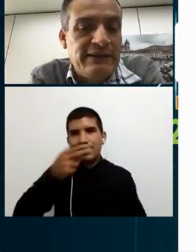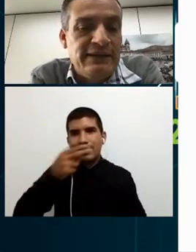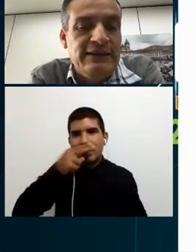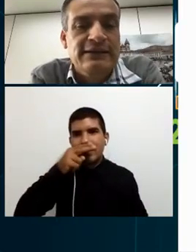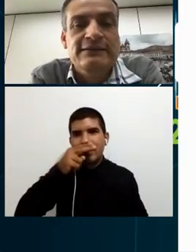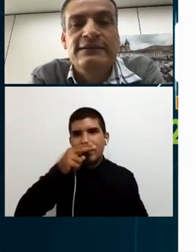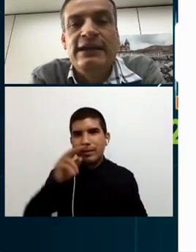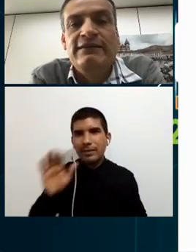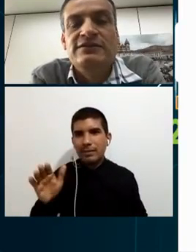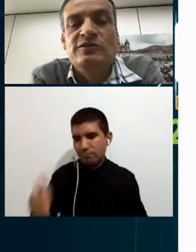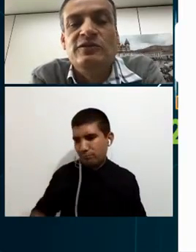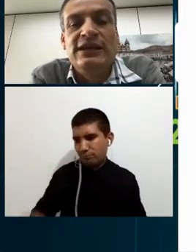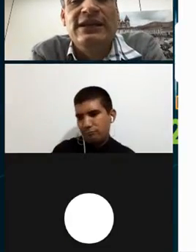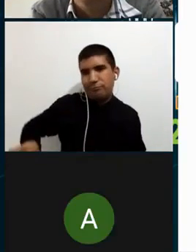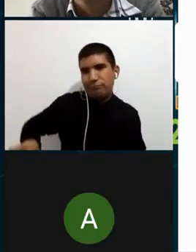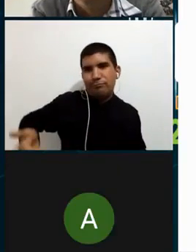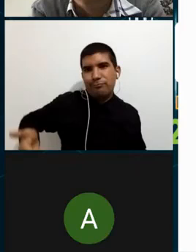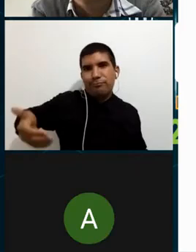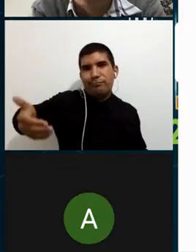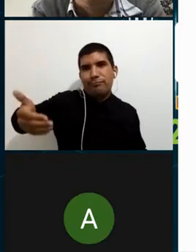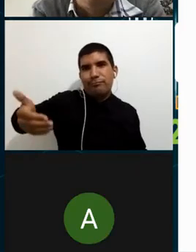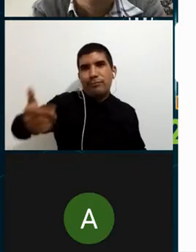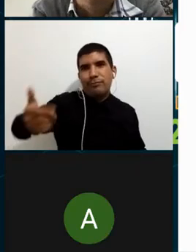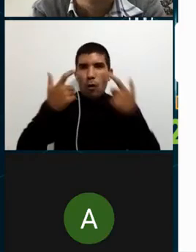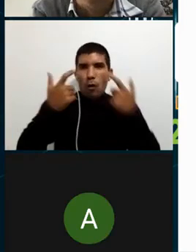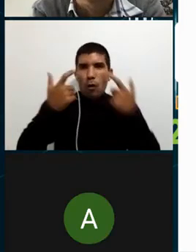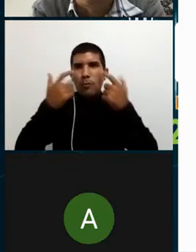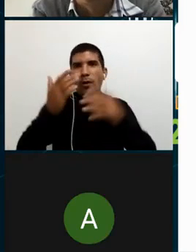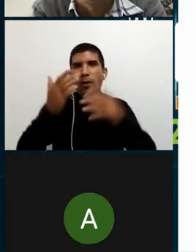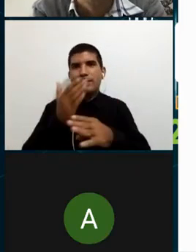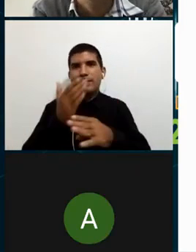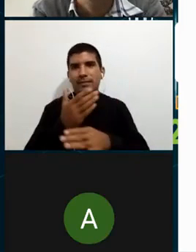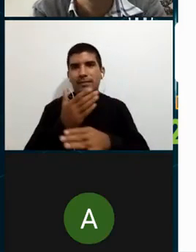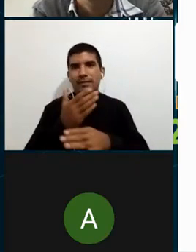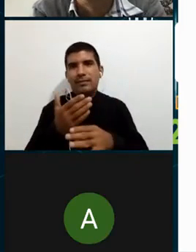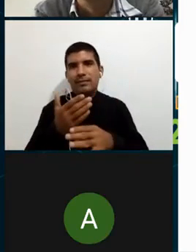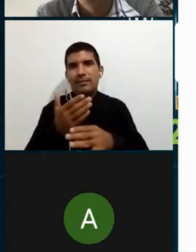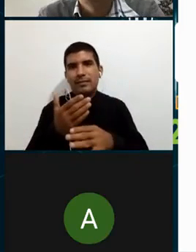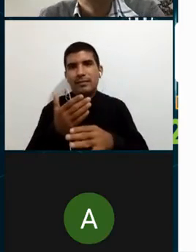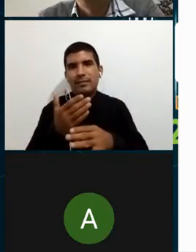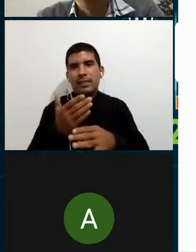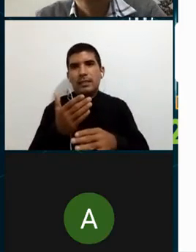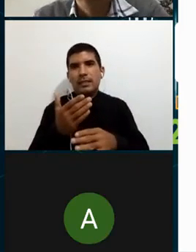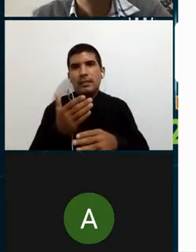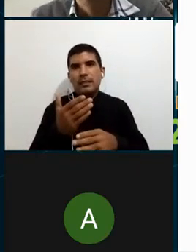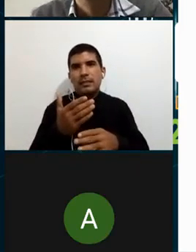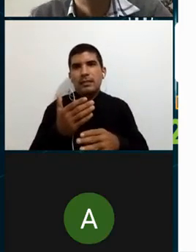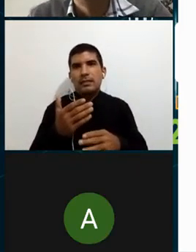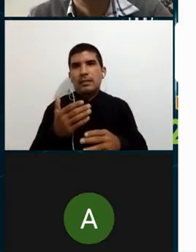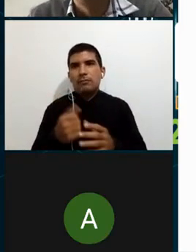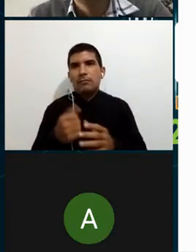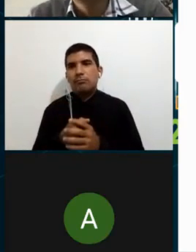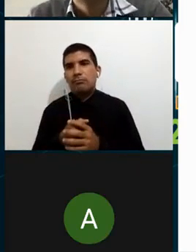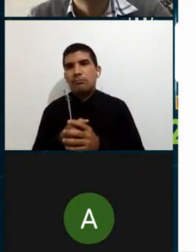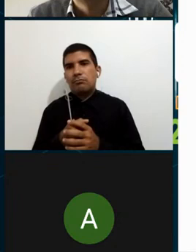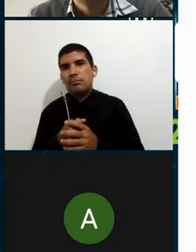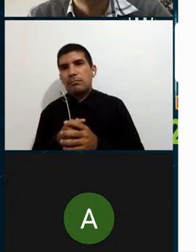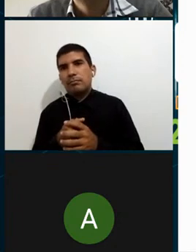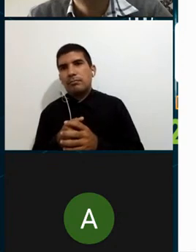el iPad, el televisor, el digital, el computador, cada año nos sorprende y nos